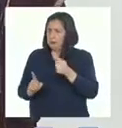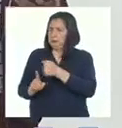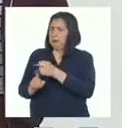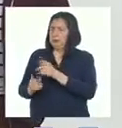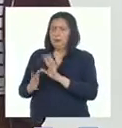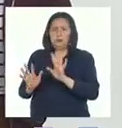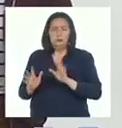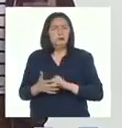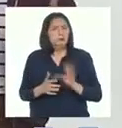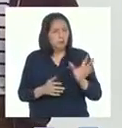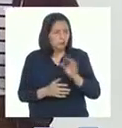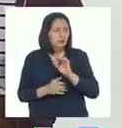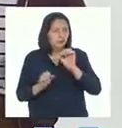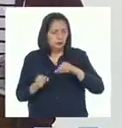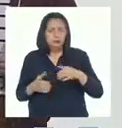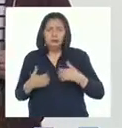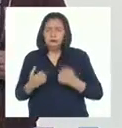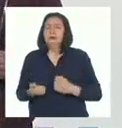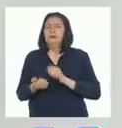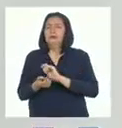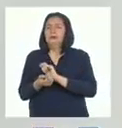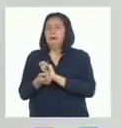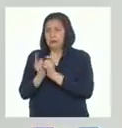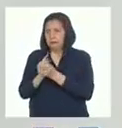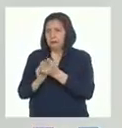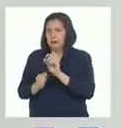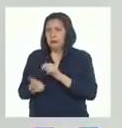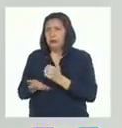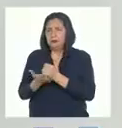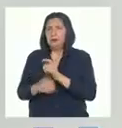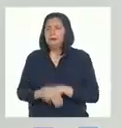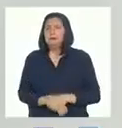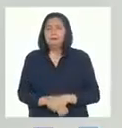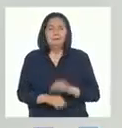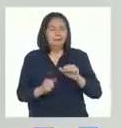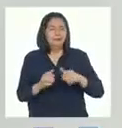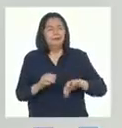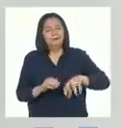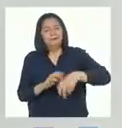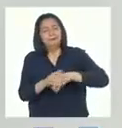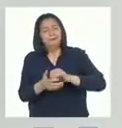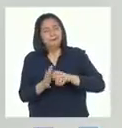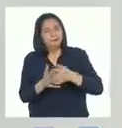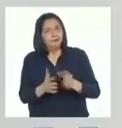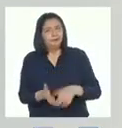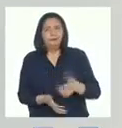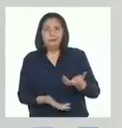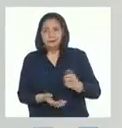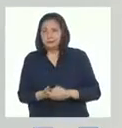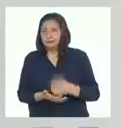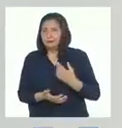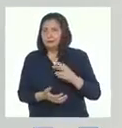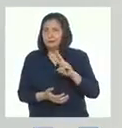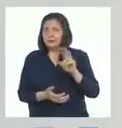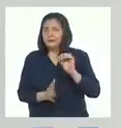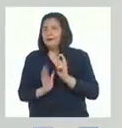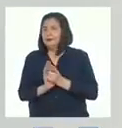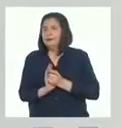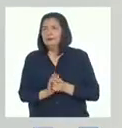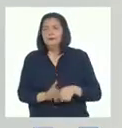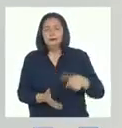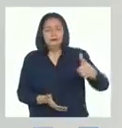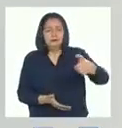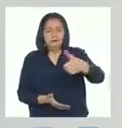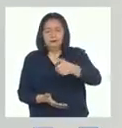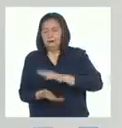injusticia. Todas y todos podemos ser agentes de cambio. Ahora sí, sigan lavándose muy bien las manos con agua y con jabón durante 20 segundos